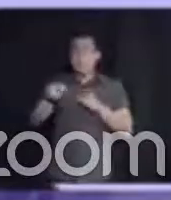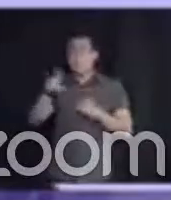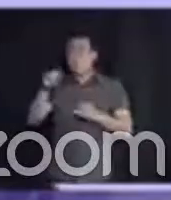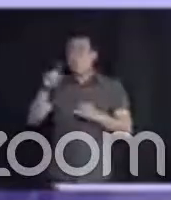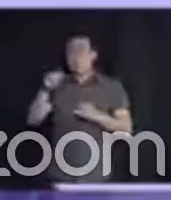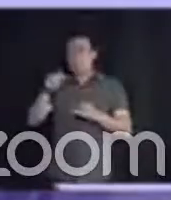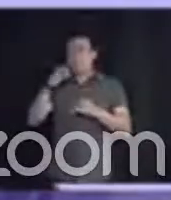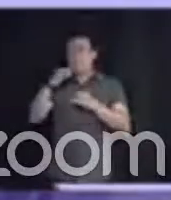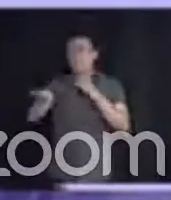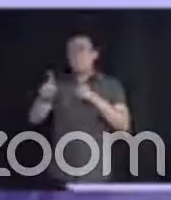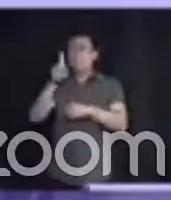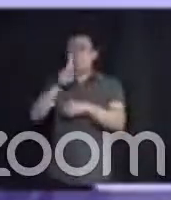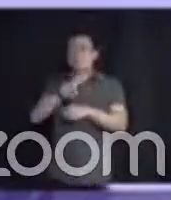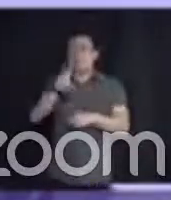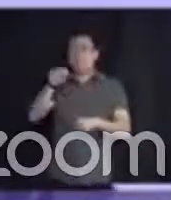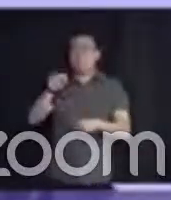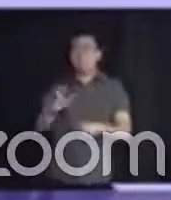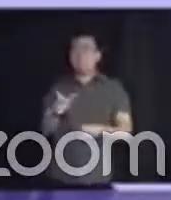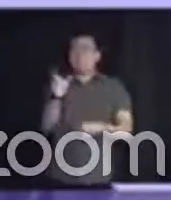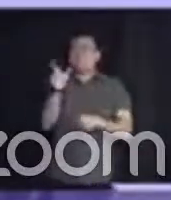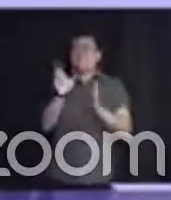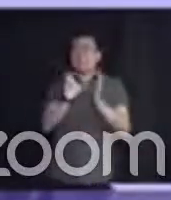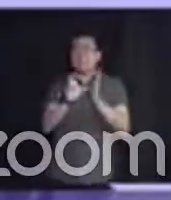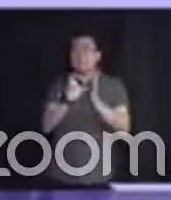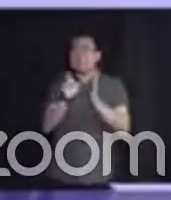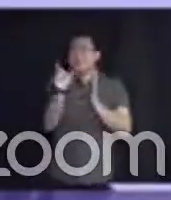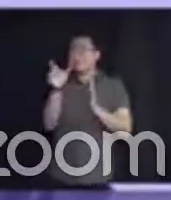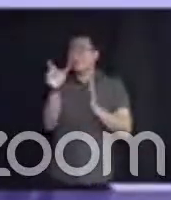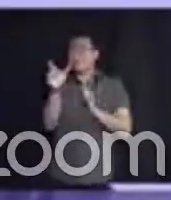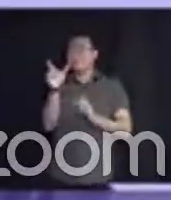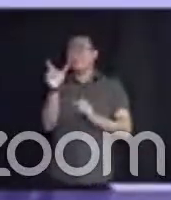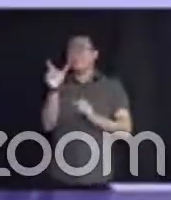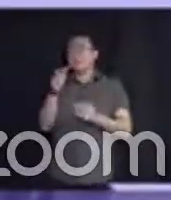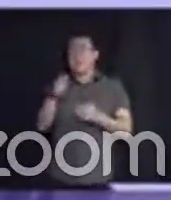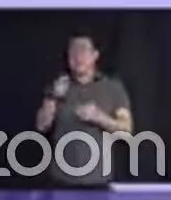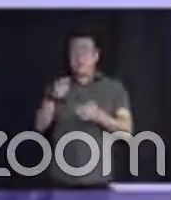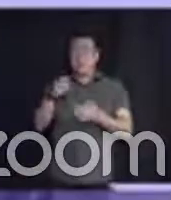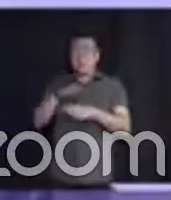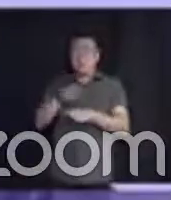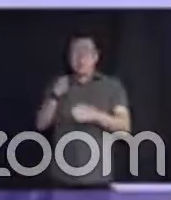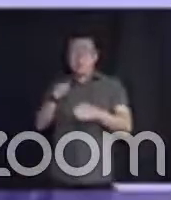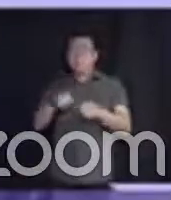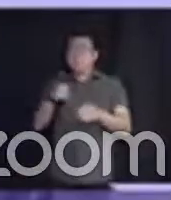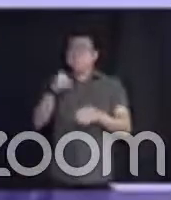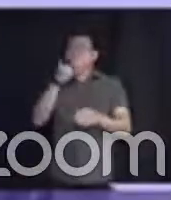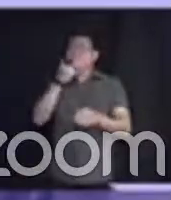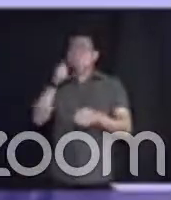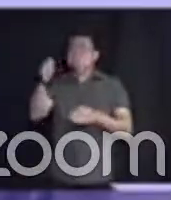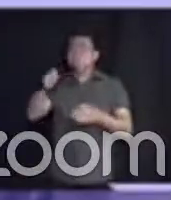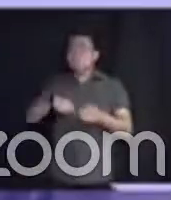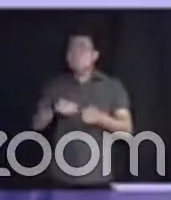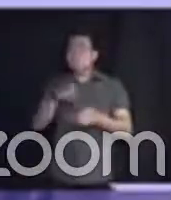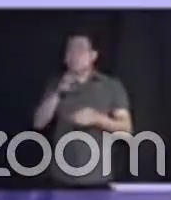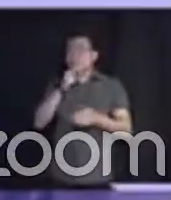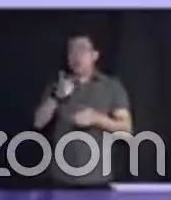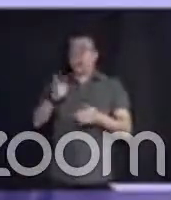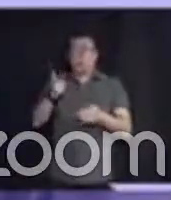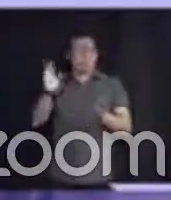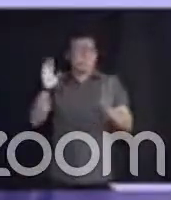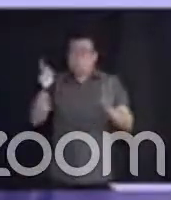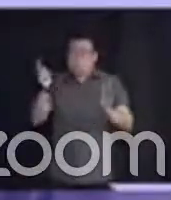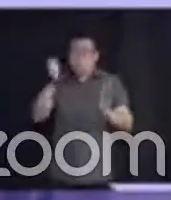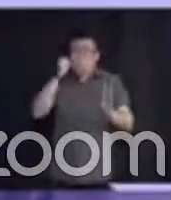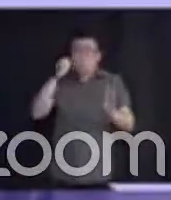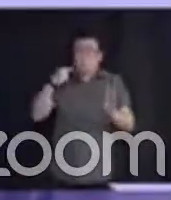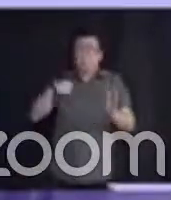panzazo y me dice, es que mi tarjeta de crédito no pasó el día del cierre. ¡Me vale madre! Ustedes debieron haber cerrado una